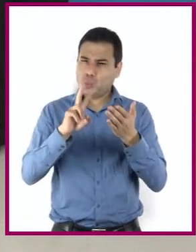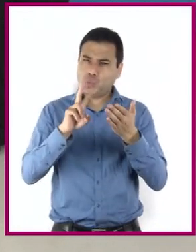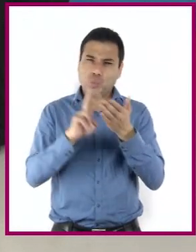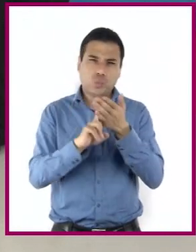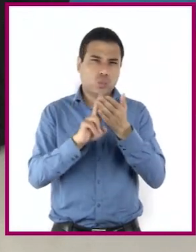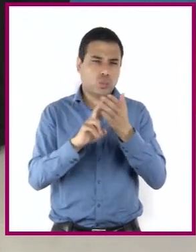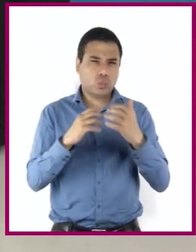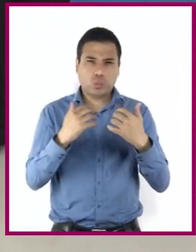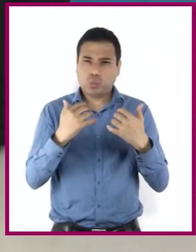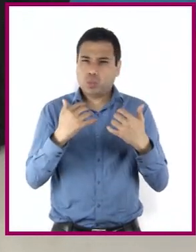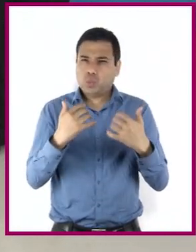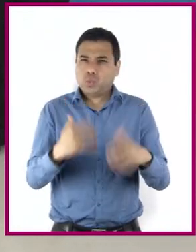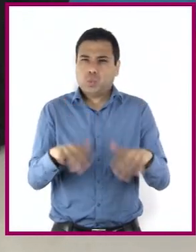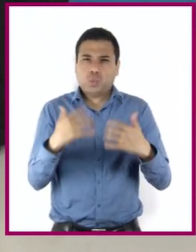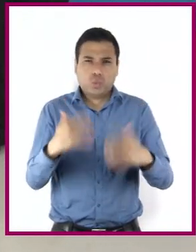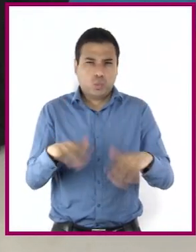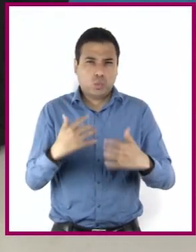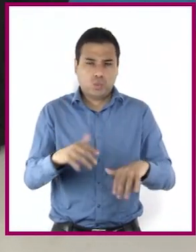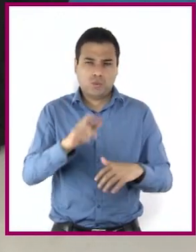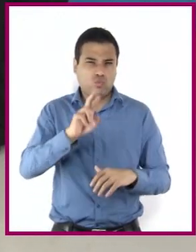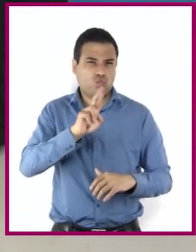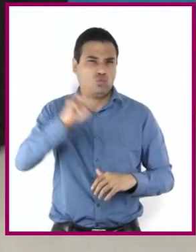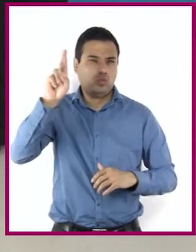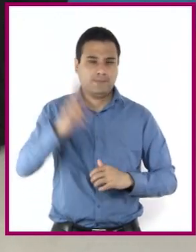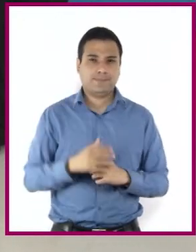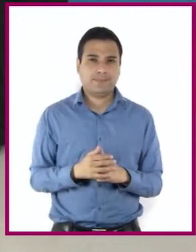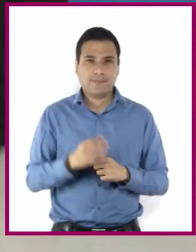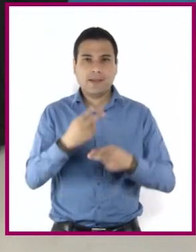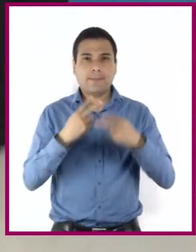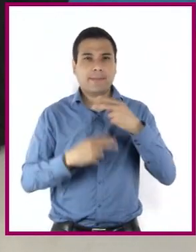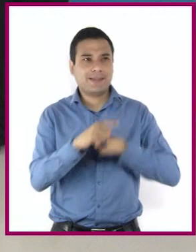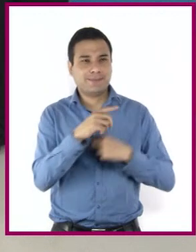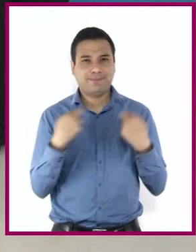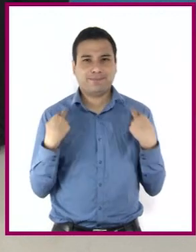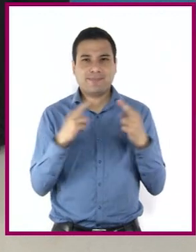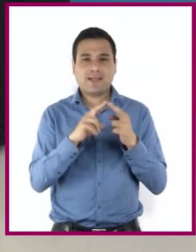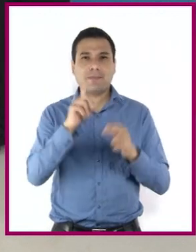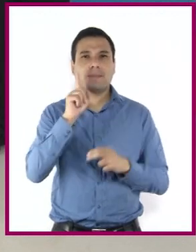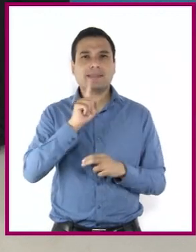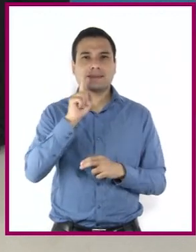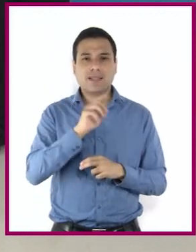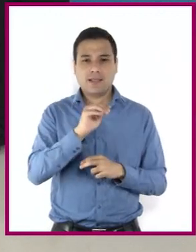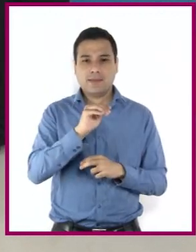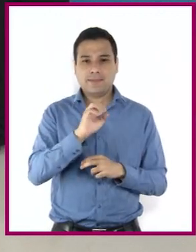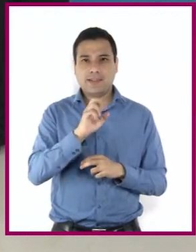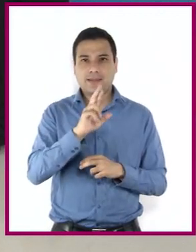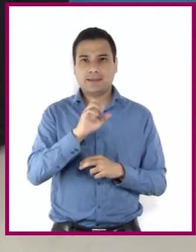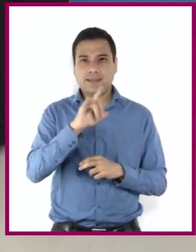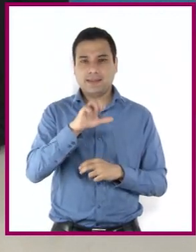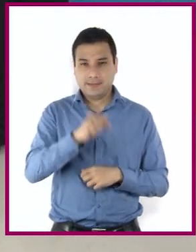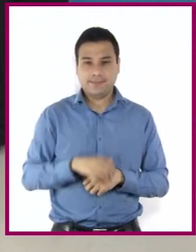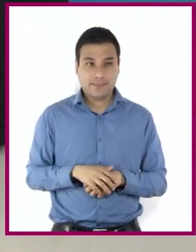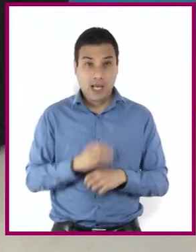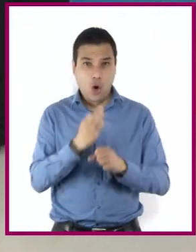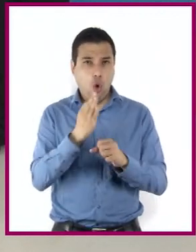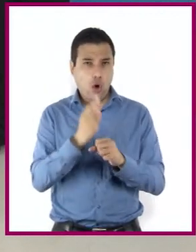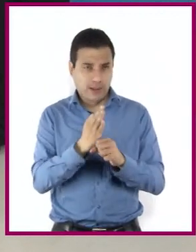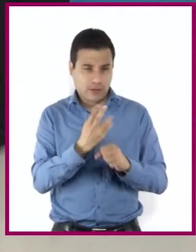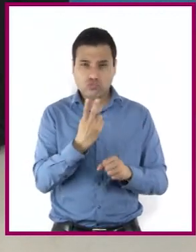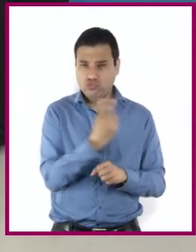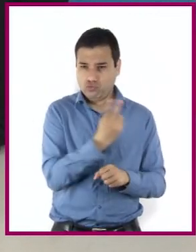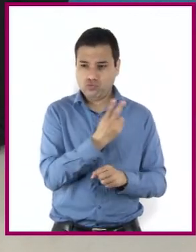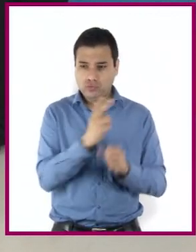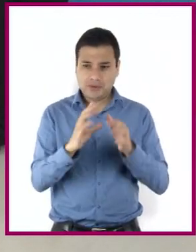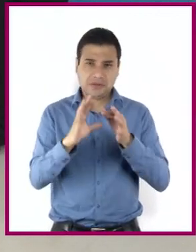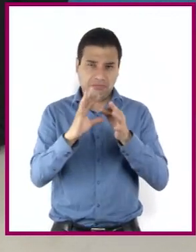distintos momentos de nuestra historia. Me acompaña la maestra Mercedes Mejía y juntos vamos a comentar